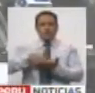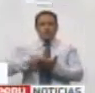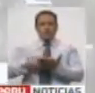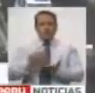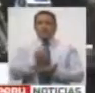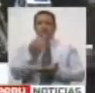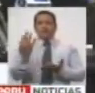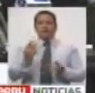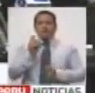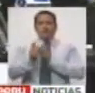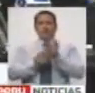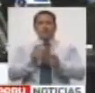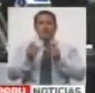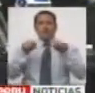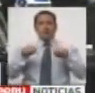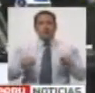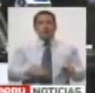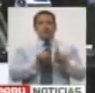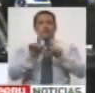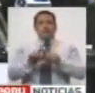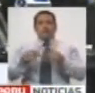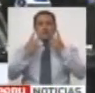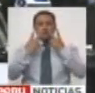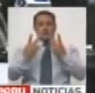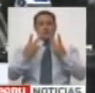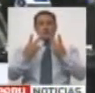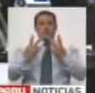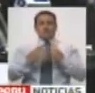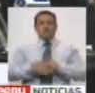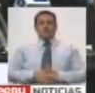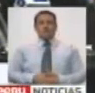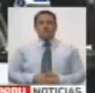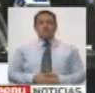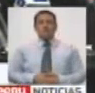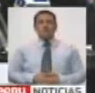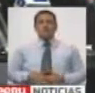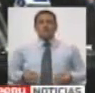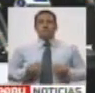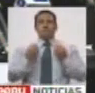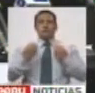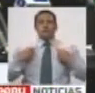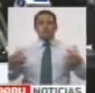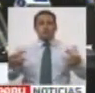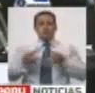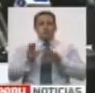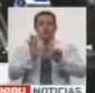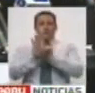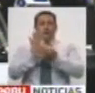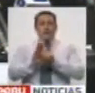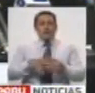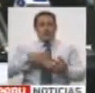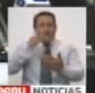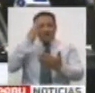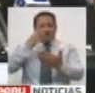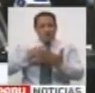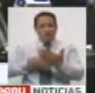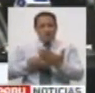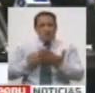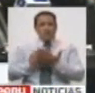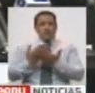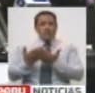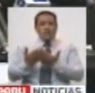mayoría. Esto incluso está meritando para que nuestro equipo legal esté evaluando la posibilidad